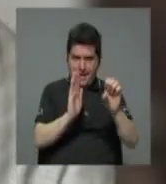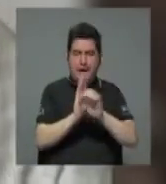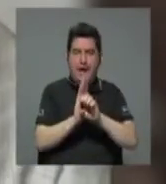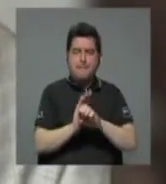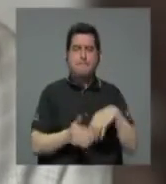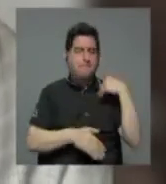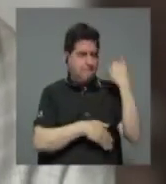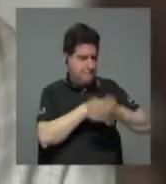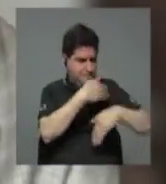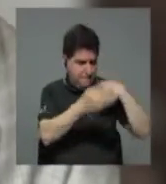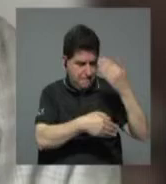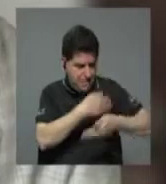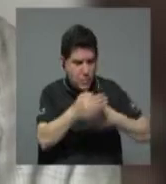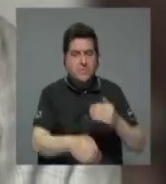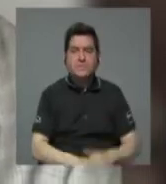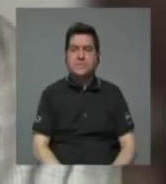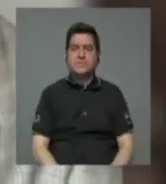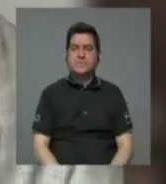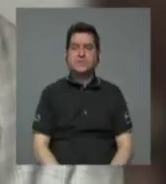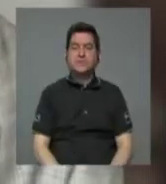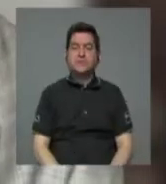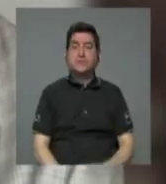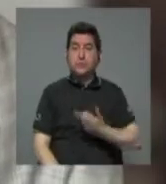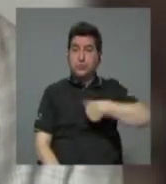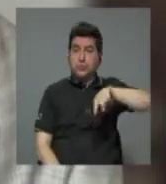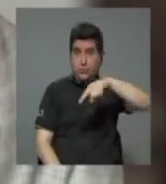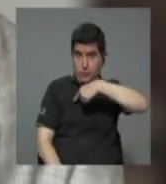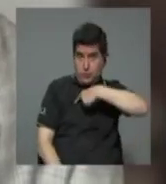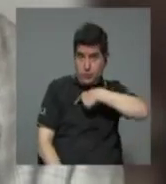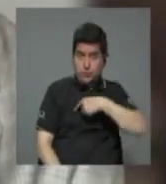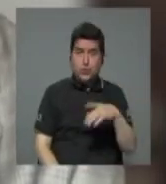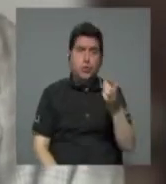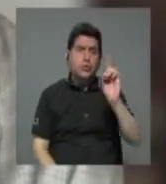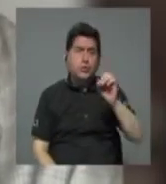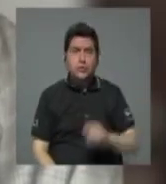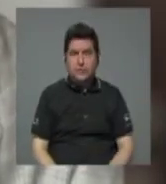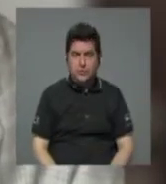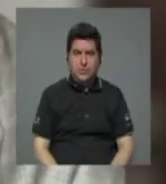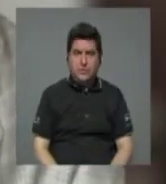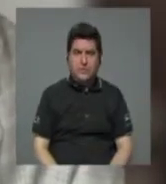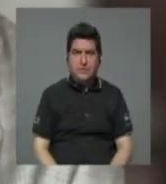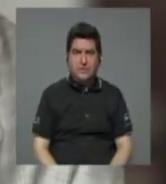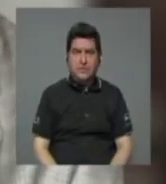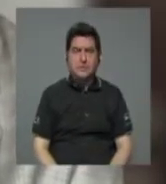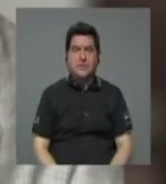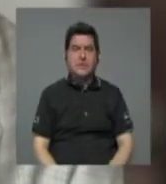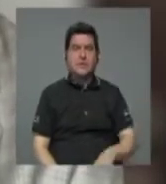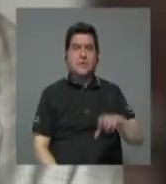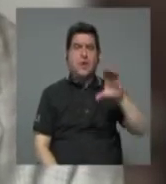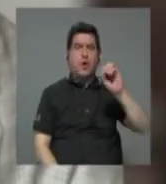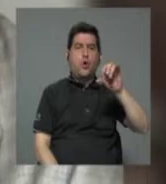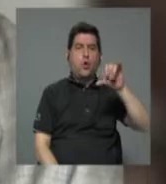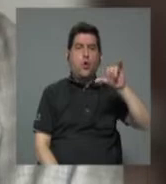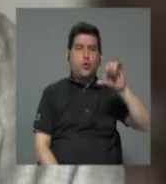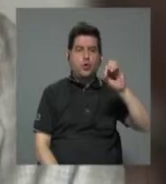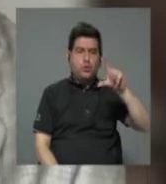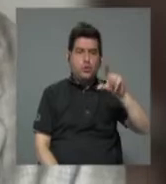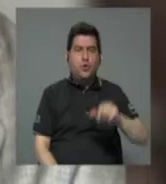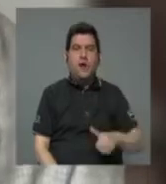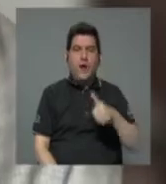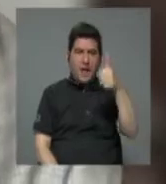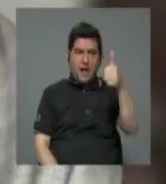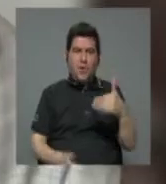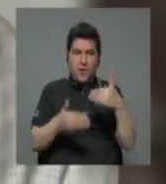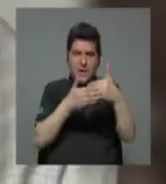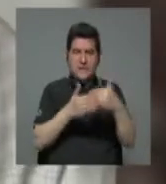este proceso de las zonas francas. Nosotros nos ubicamos en la zona de Coyol de Alajuela, que es muy cercano a donde está